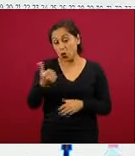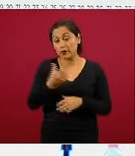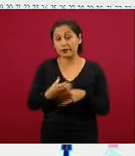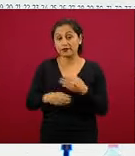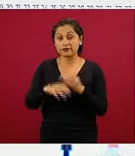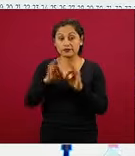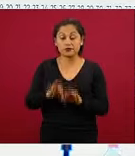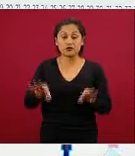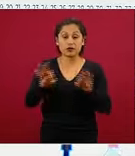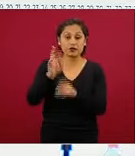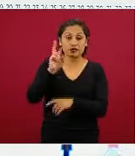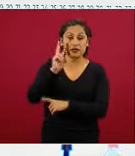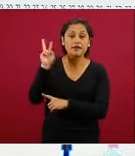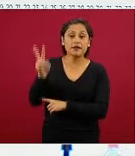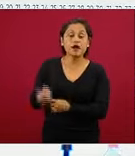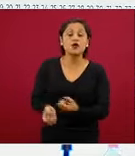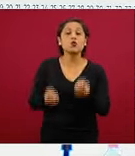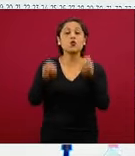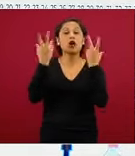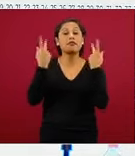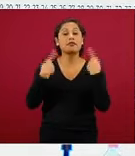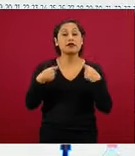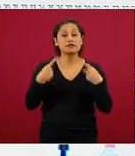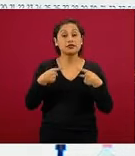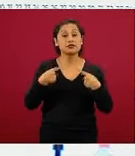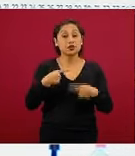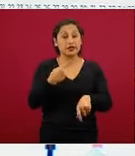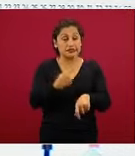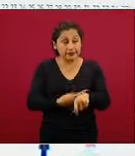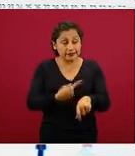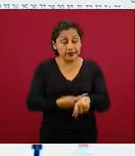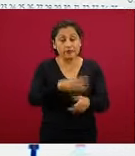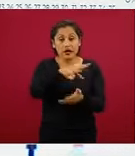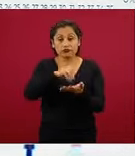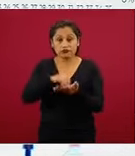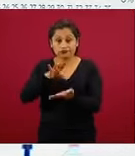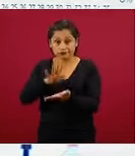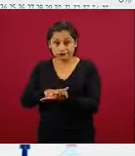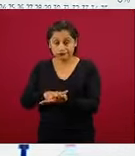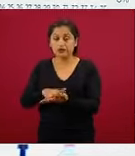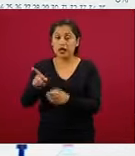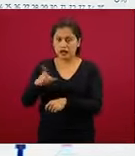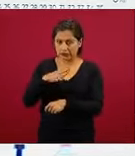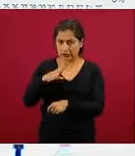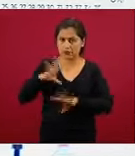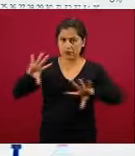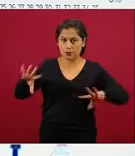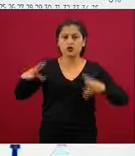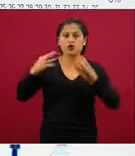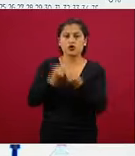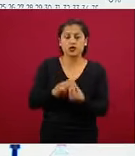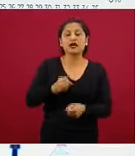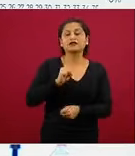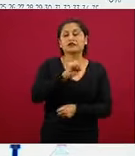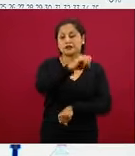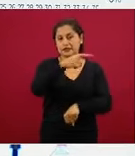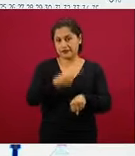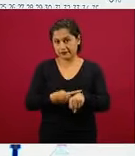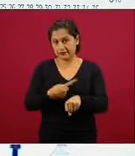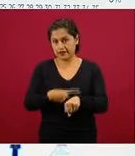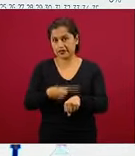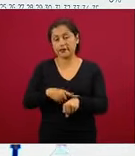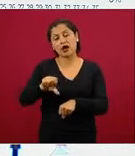la cantidad de casos que se registran en cada semana, y tenemos los casos confirmados, pero además consideramos